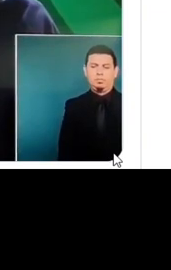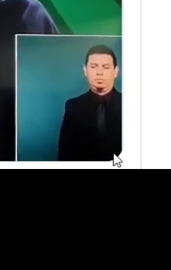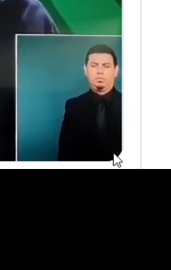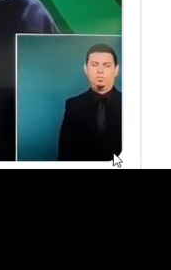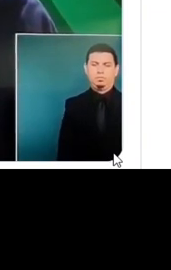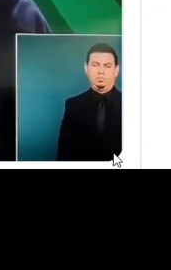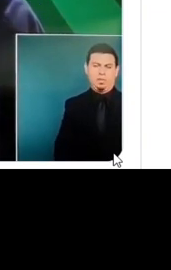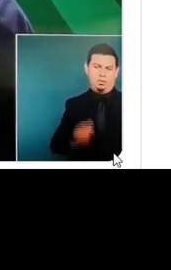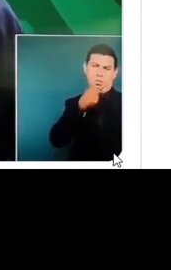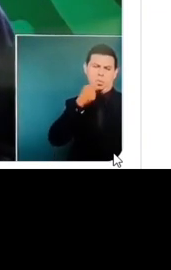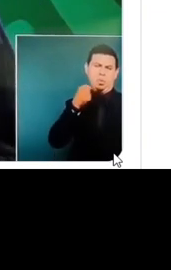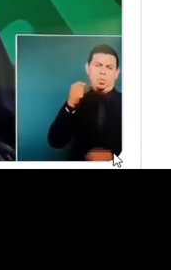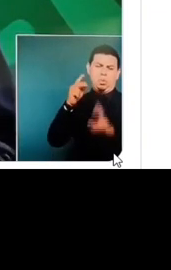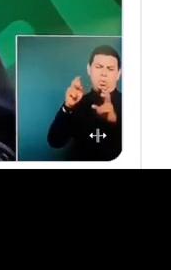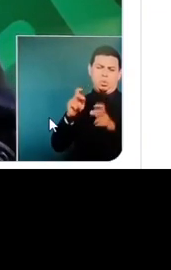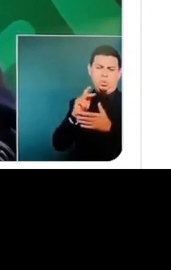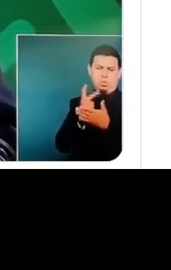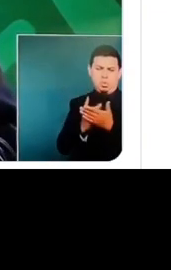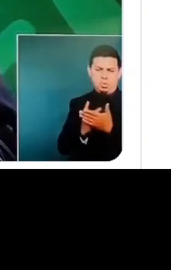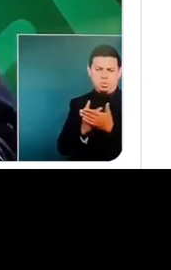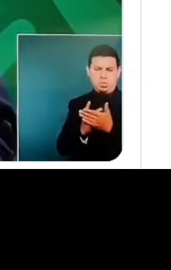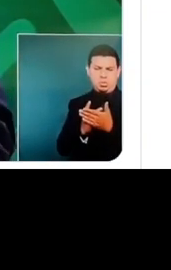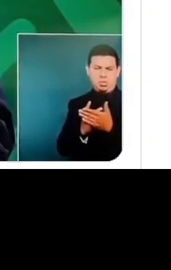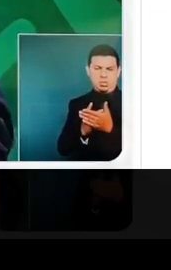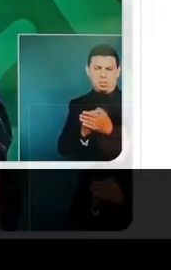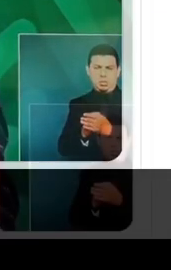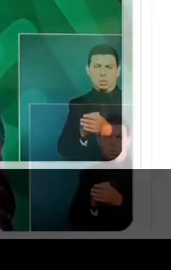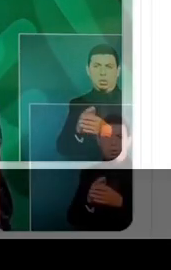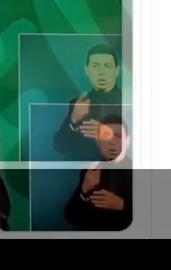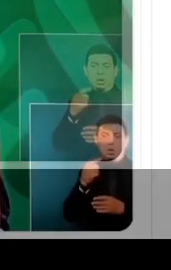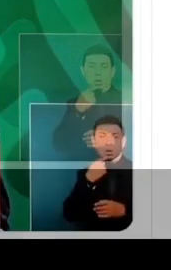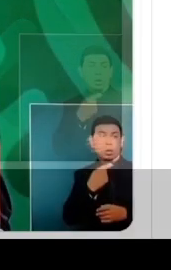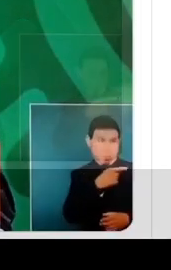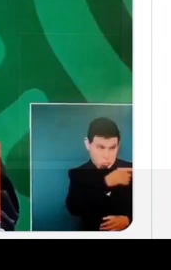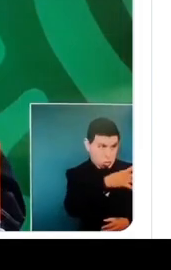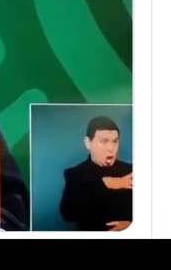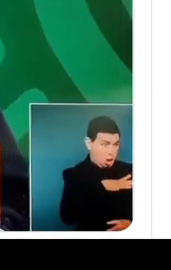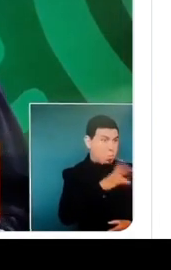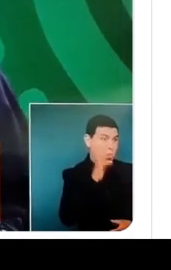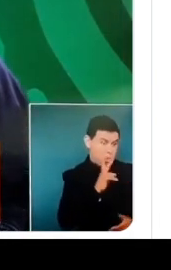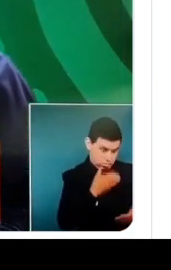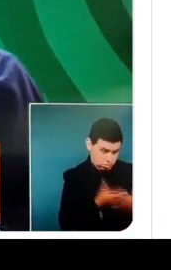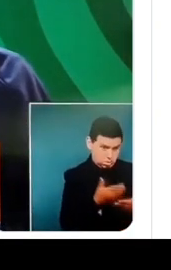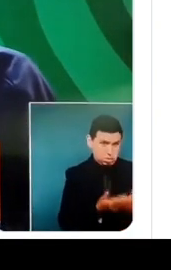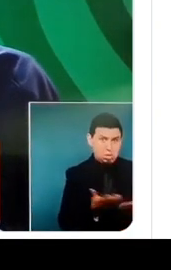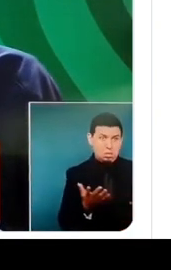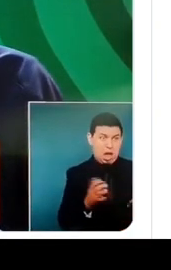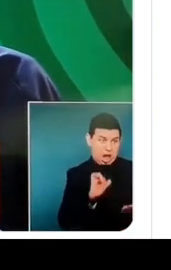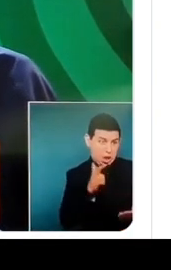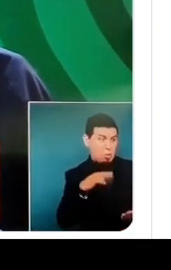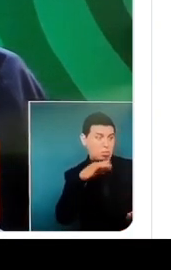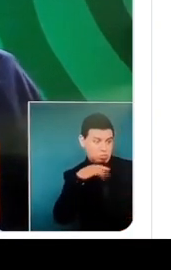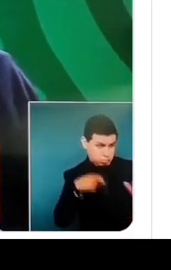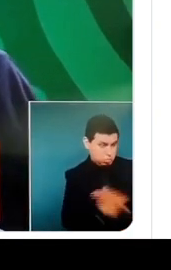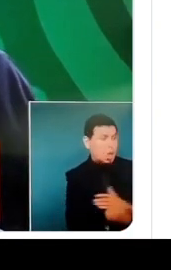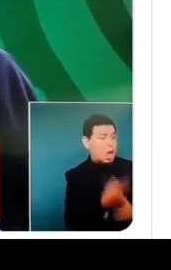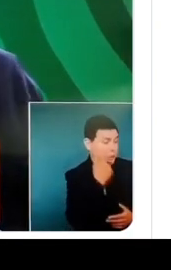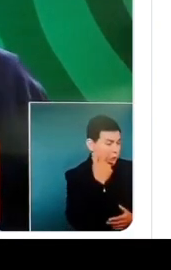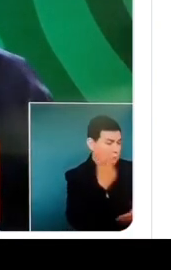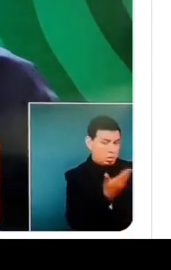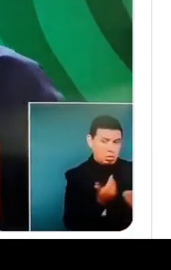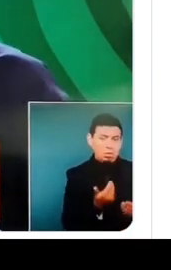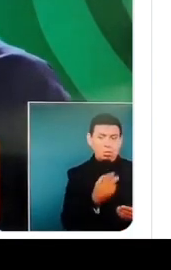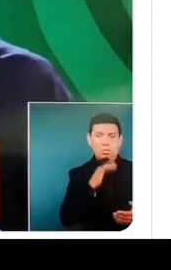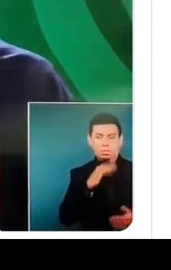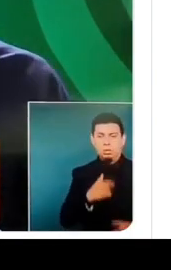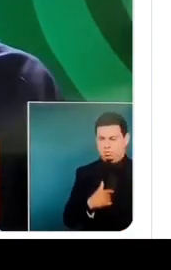conductor del programa, Loret de Mola, a ver, pruebas de corrupción.